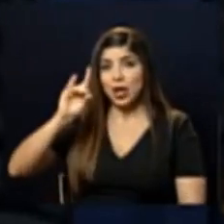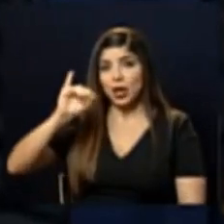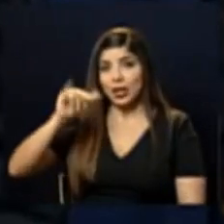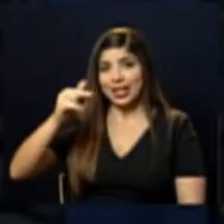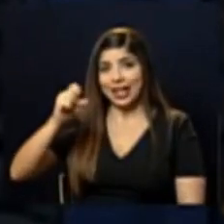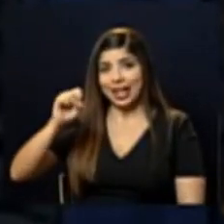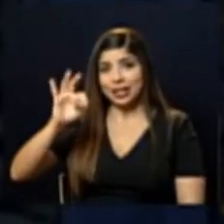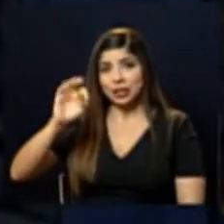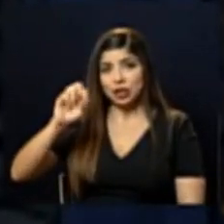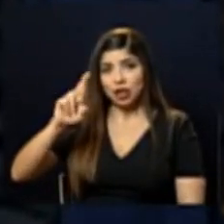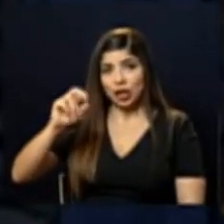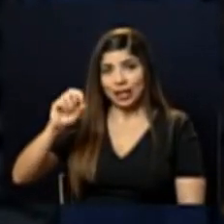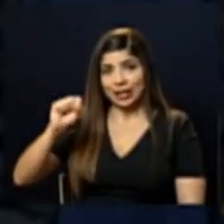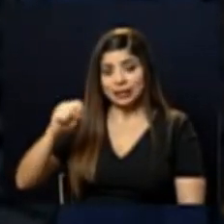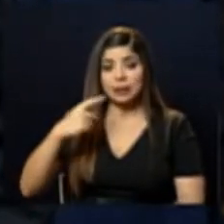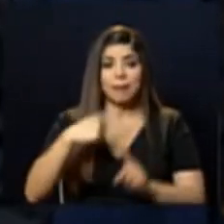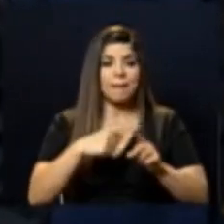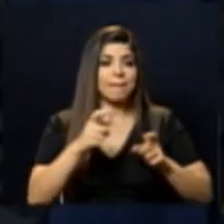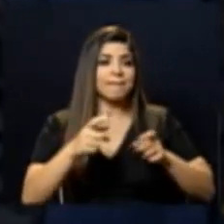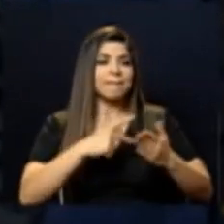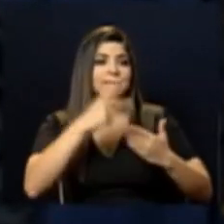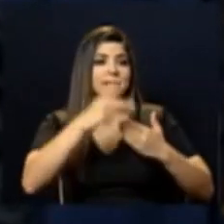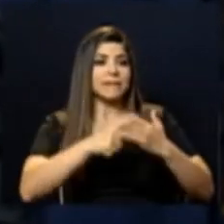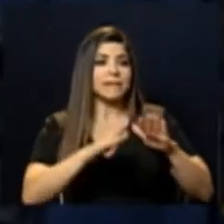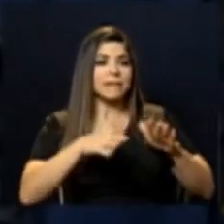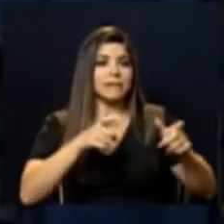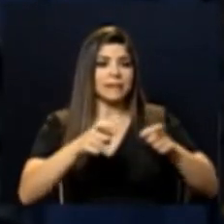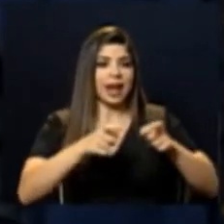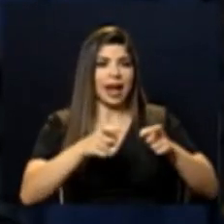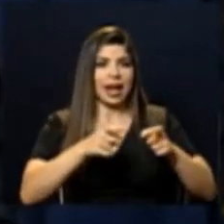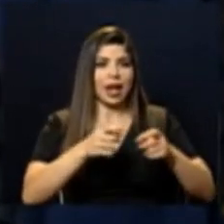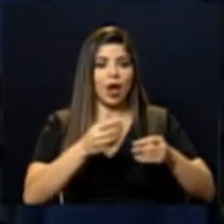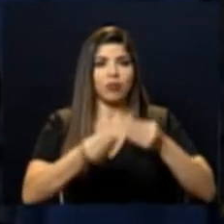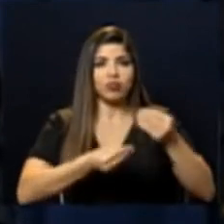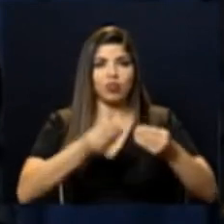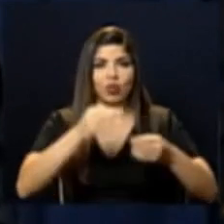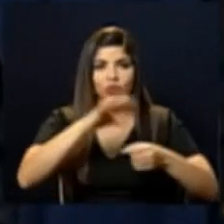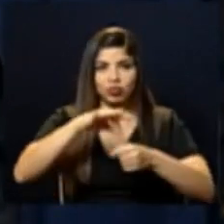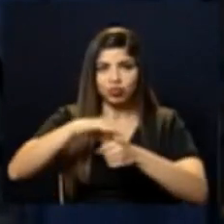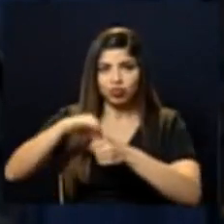así como planes de manejo en sistemas productivos pecuarios.